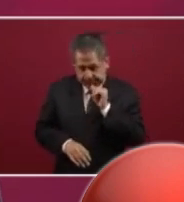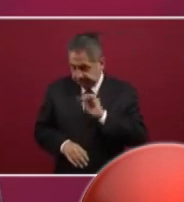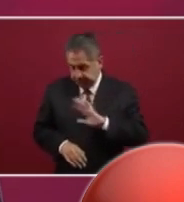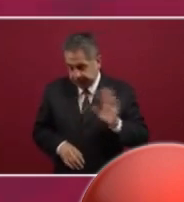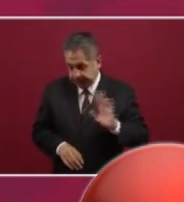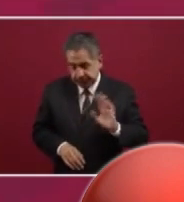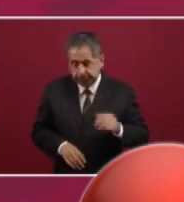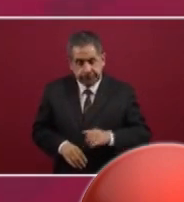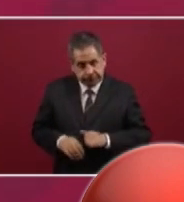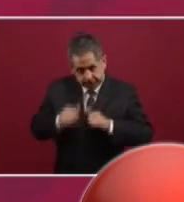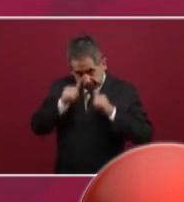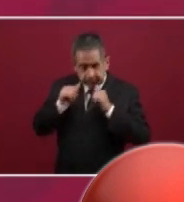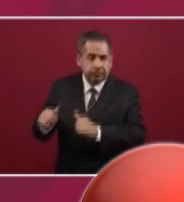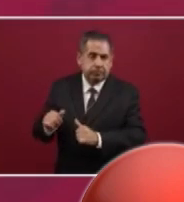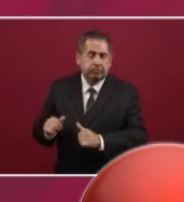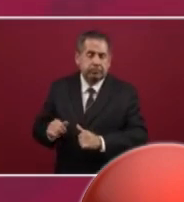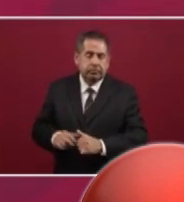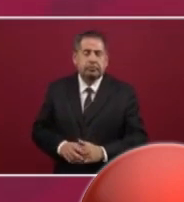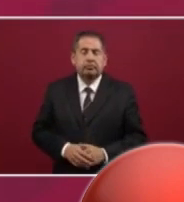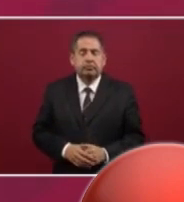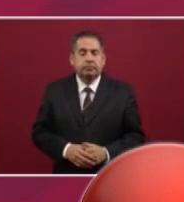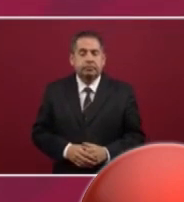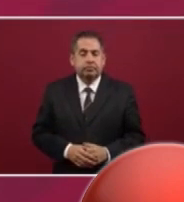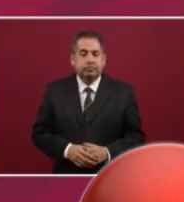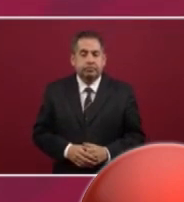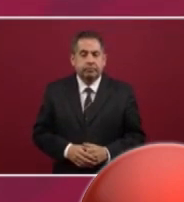los migrantes.